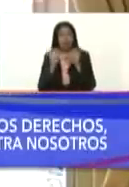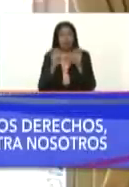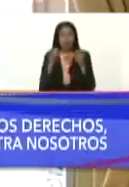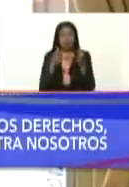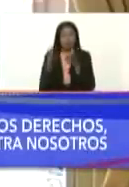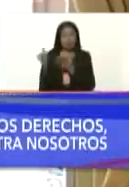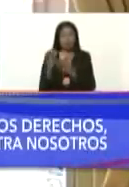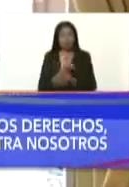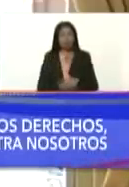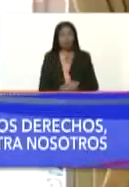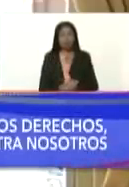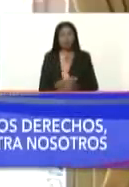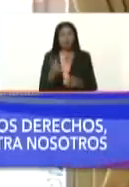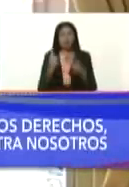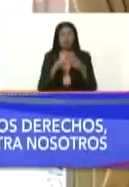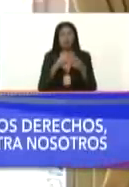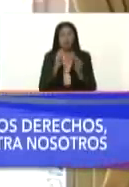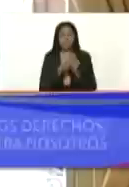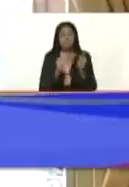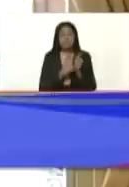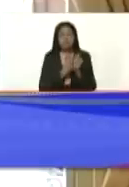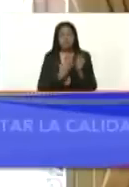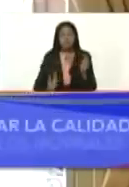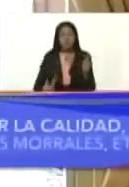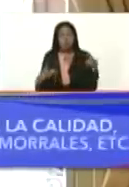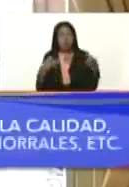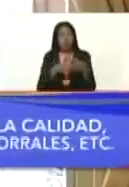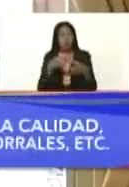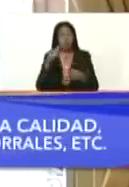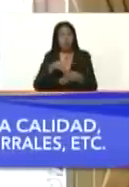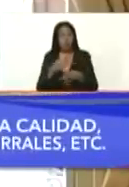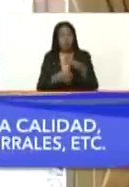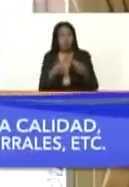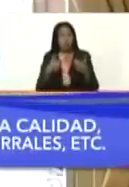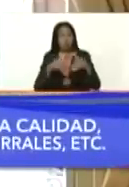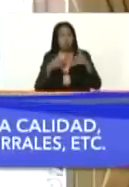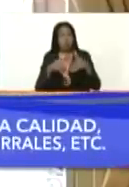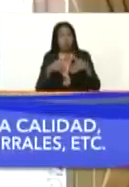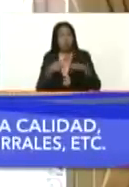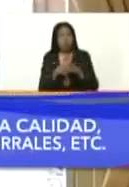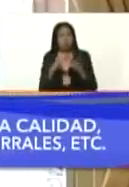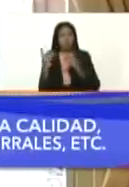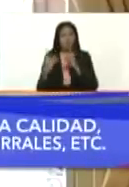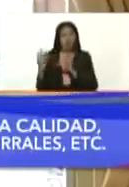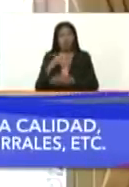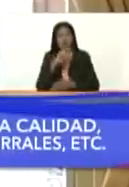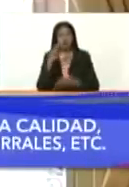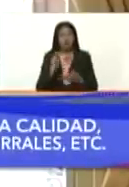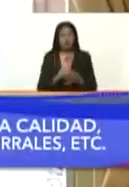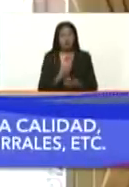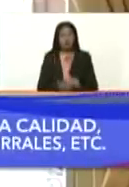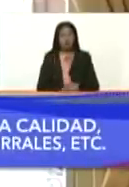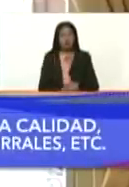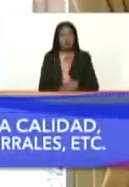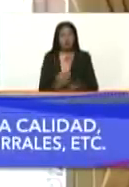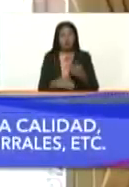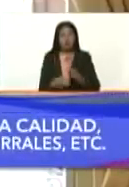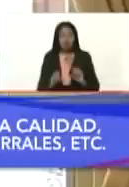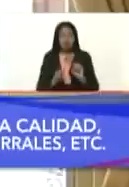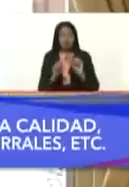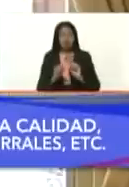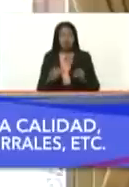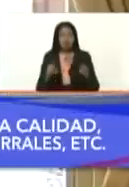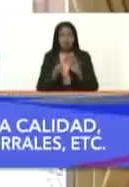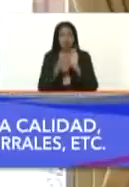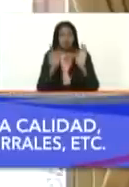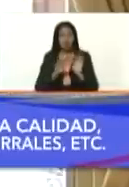primero vicepresidentas cómo marchó la reunión de hoy la mesa de diálogo nacional va avanzando